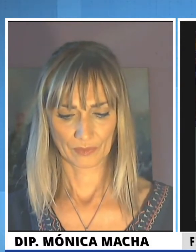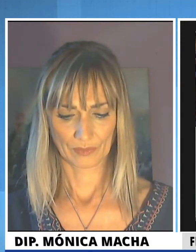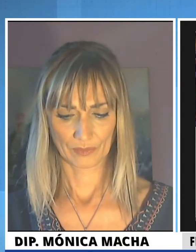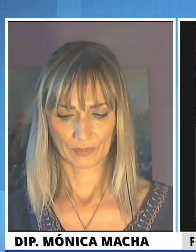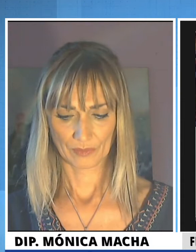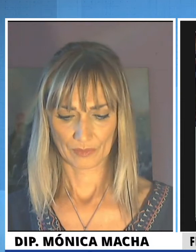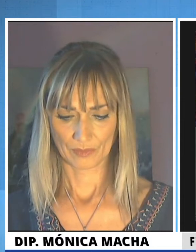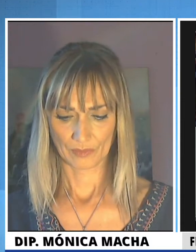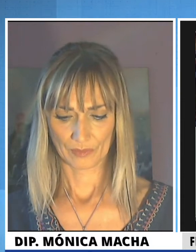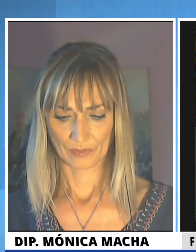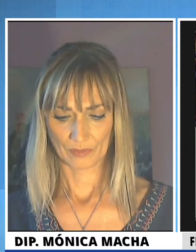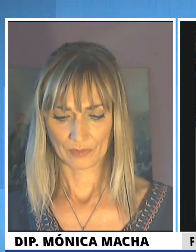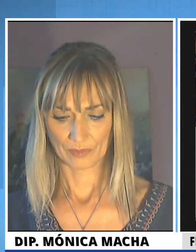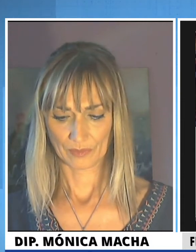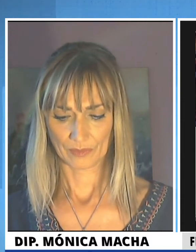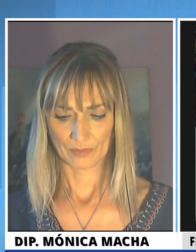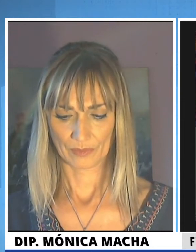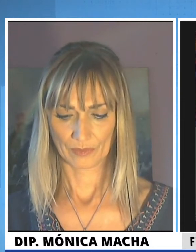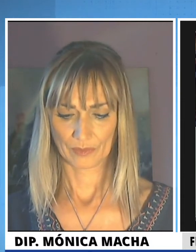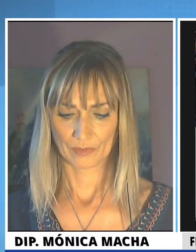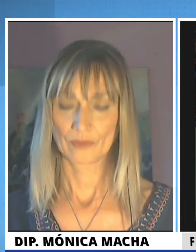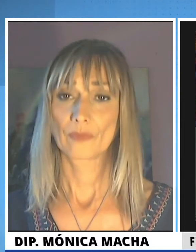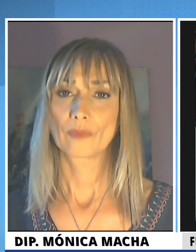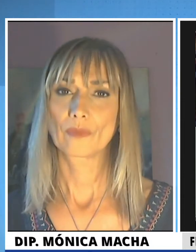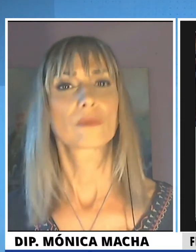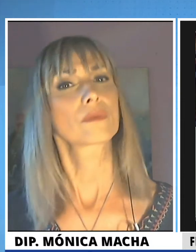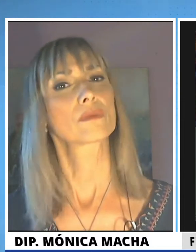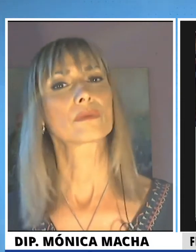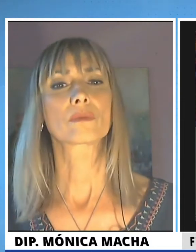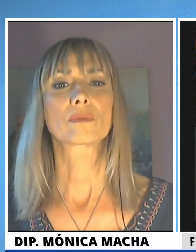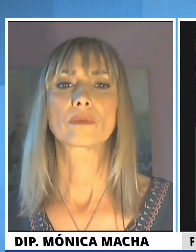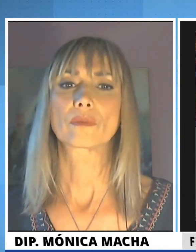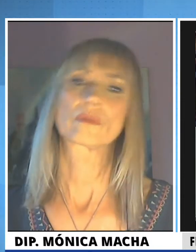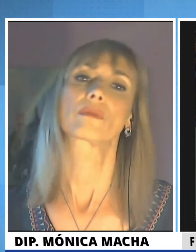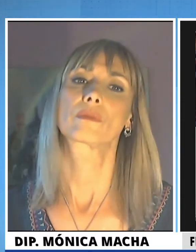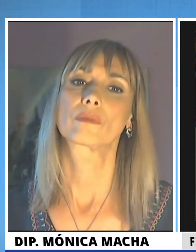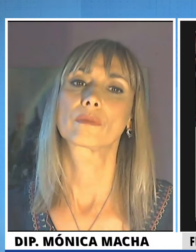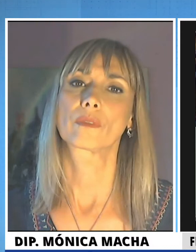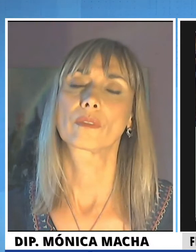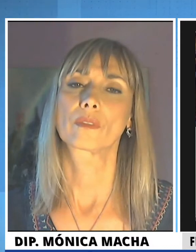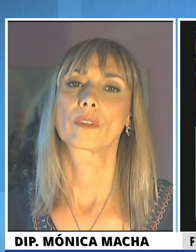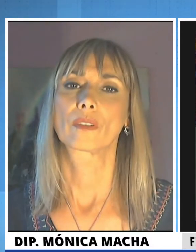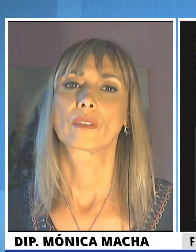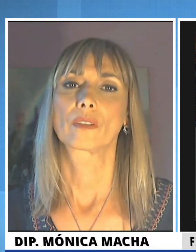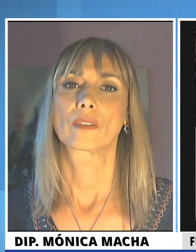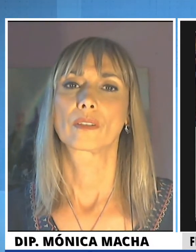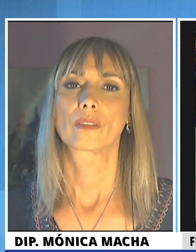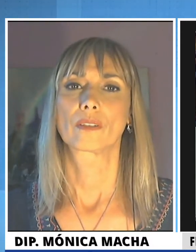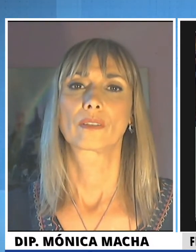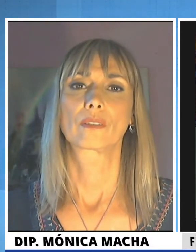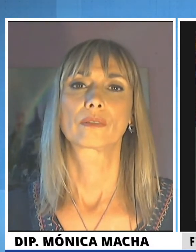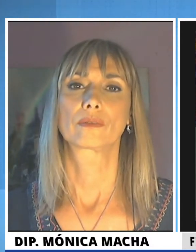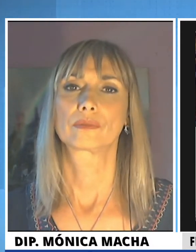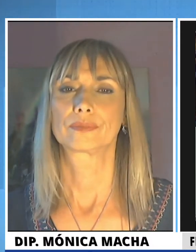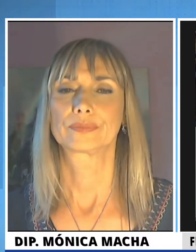Soledad de que en este punto decir, bueno, ¿cuál es el tipo de violencia a la que estamos más abocadas y abocados? Y sí está vinculado al tema de violencia por